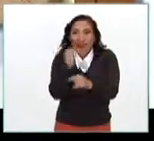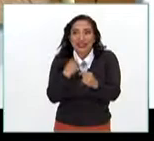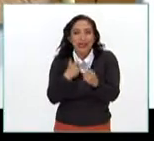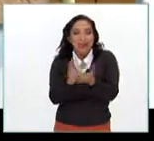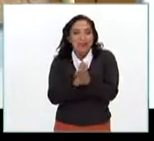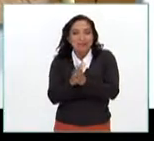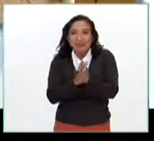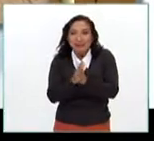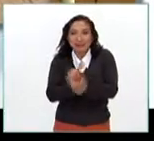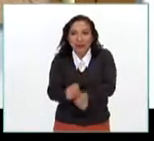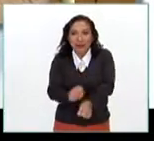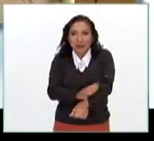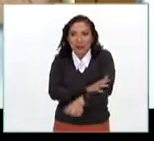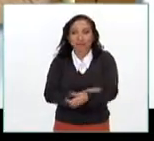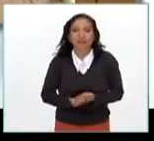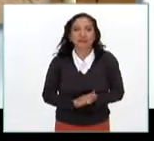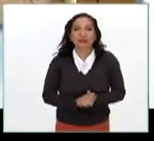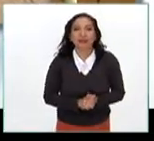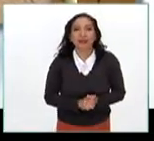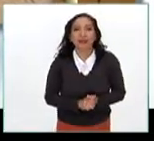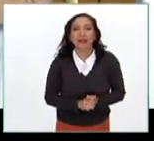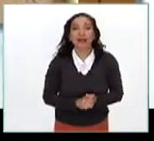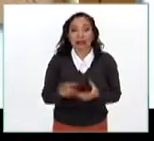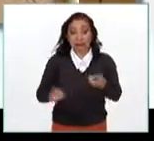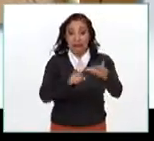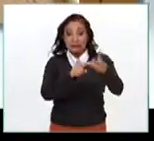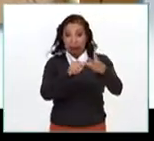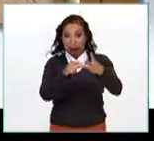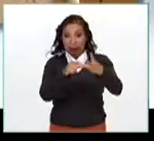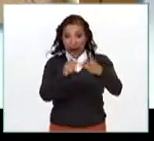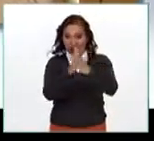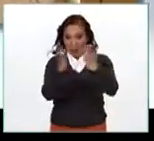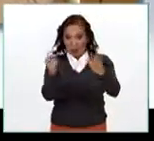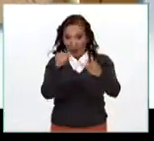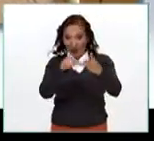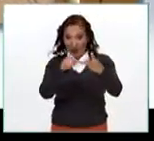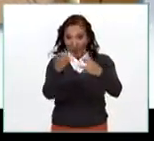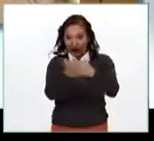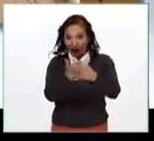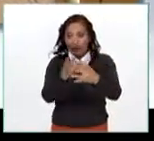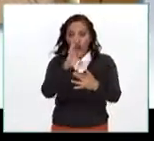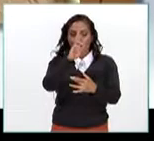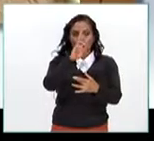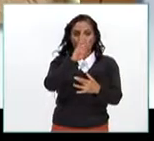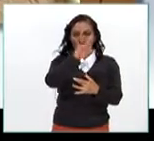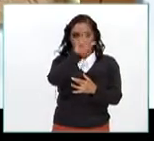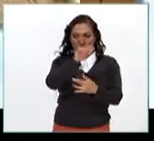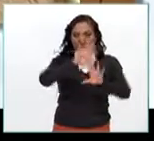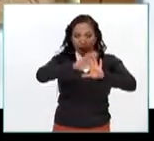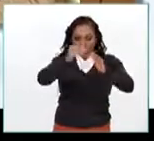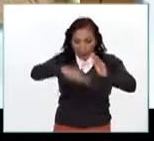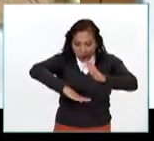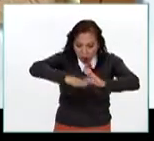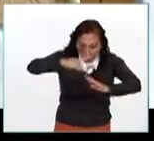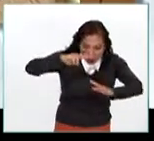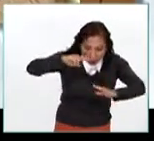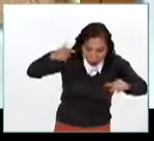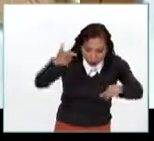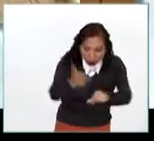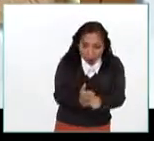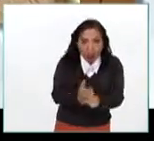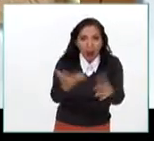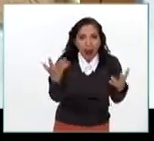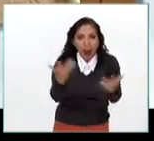es emocionante. Y la tercera parte del libro, aquí mira, aquí está Rus, ¿no? Ya abrieron la tapa y